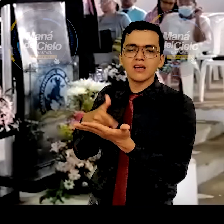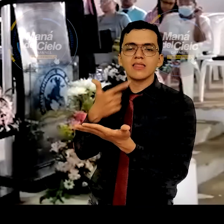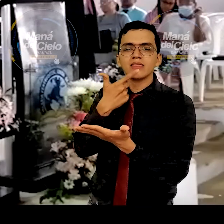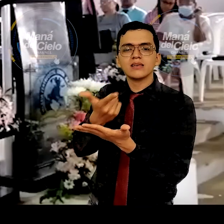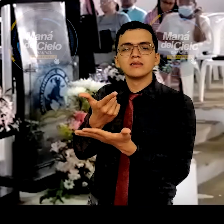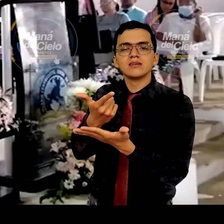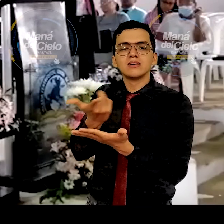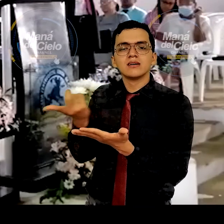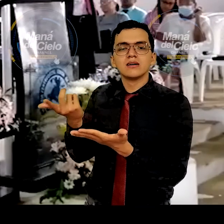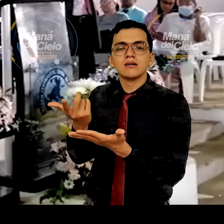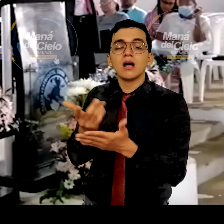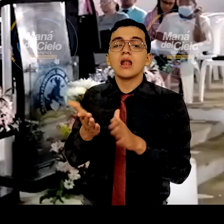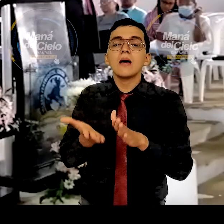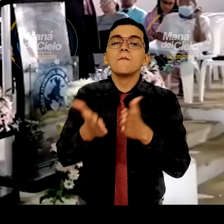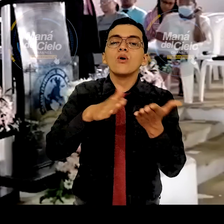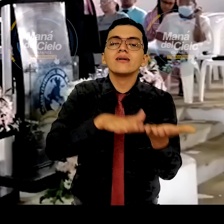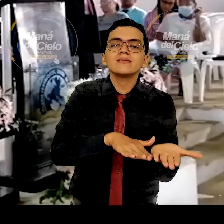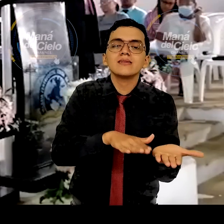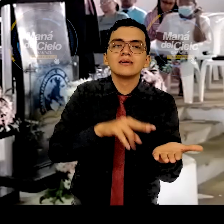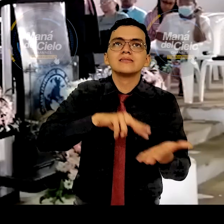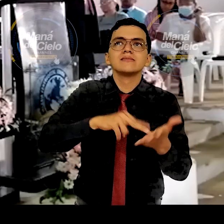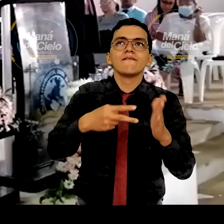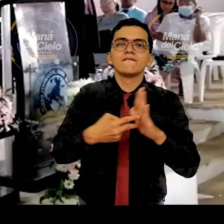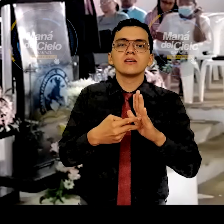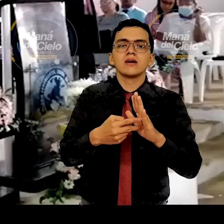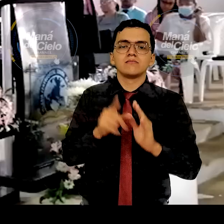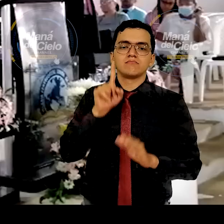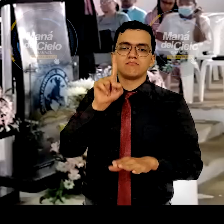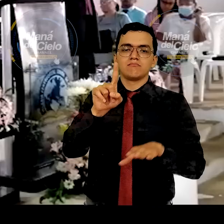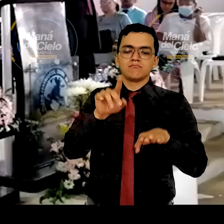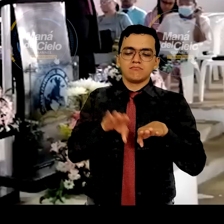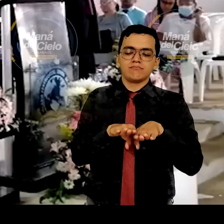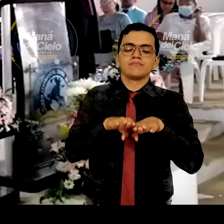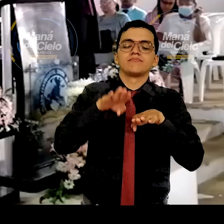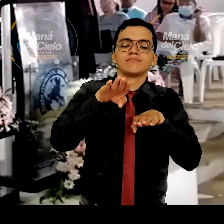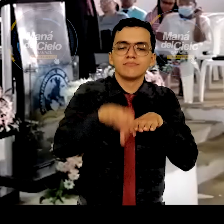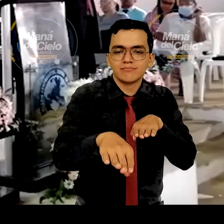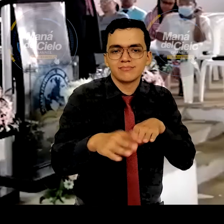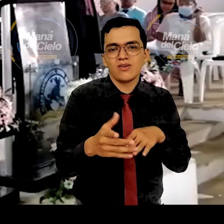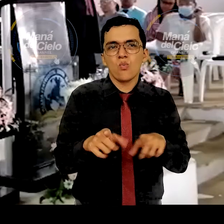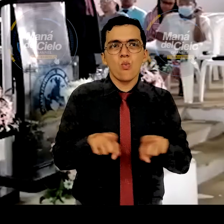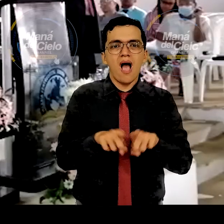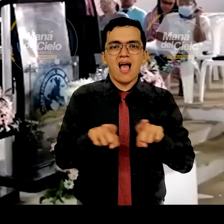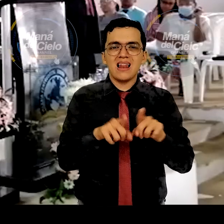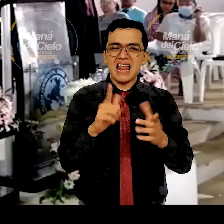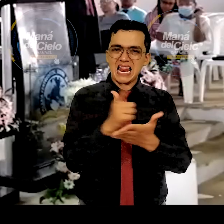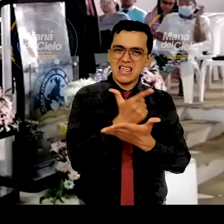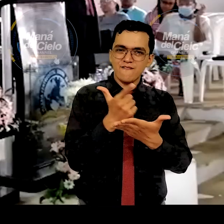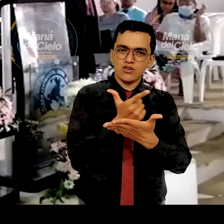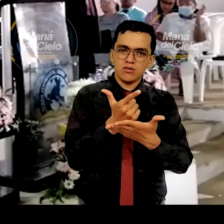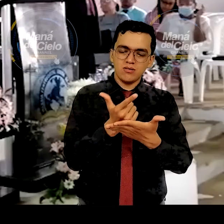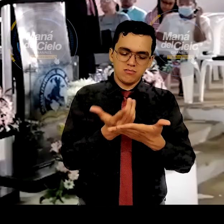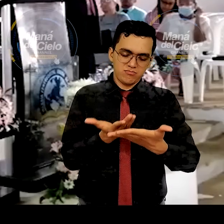La muerte es solo un paso. Pasó a la página de una forma y pasó a la de la otra.